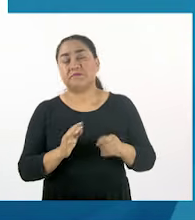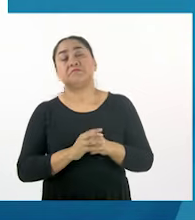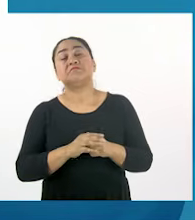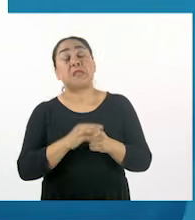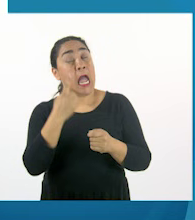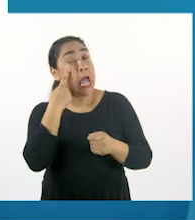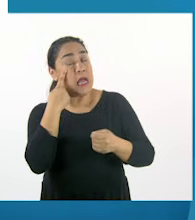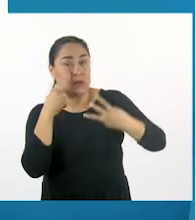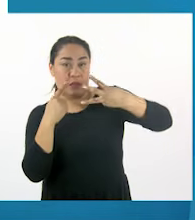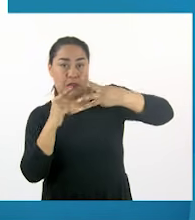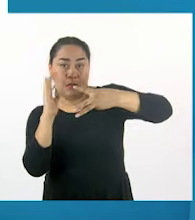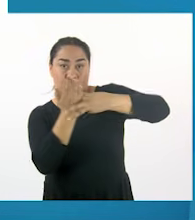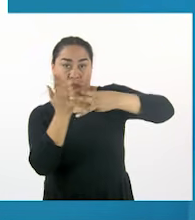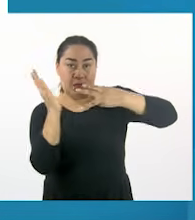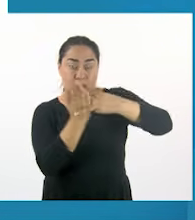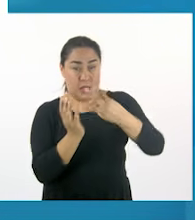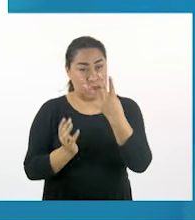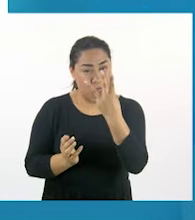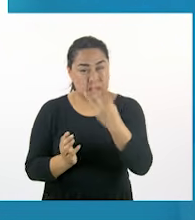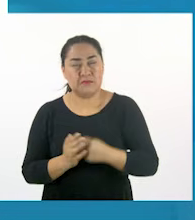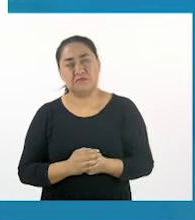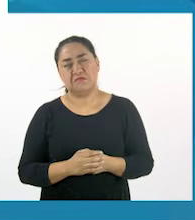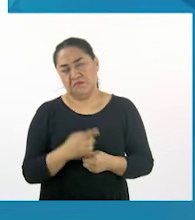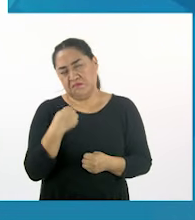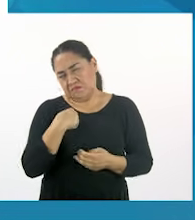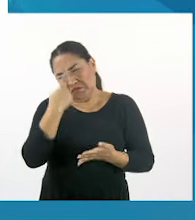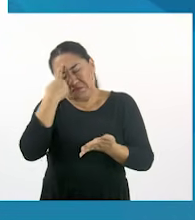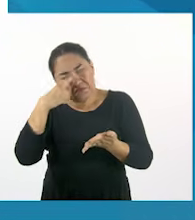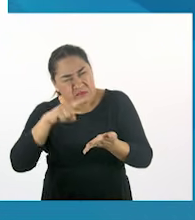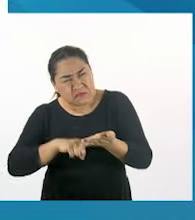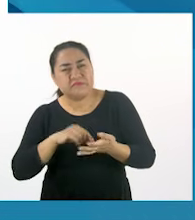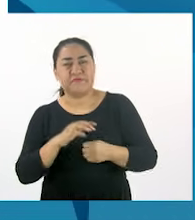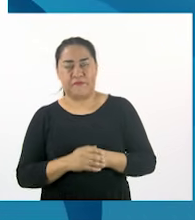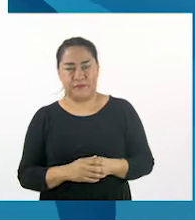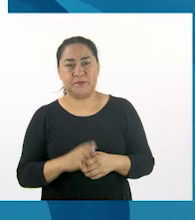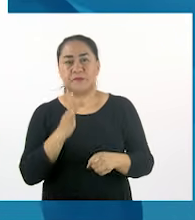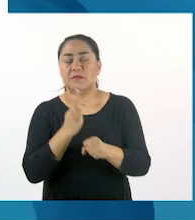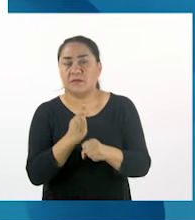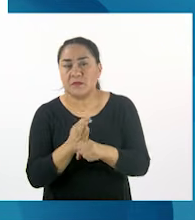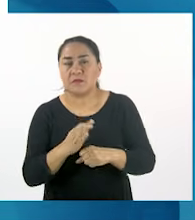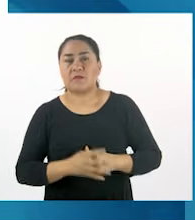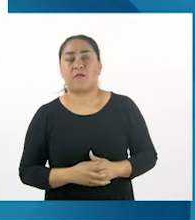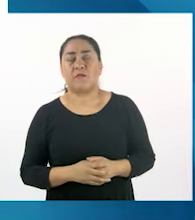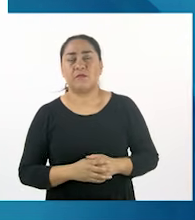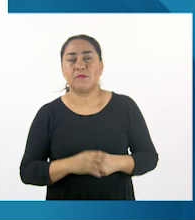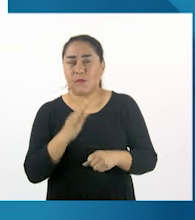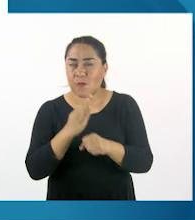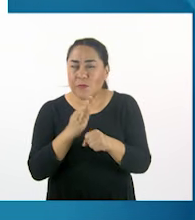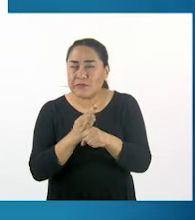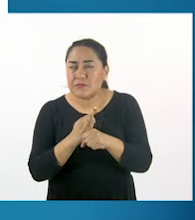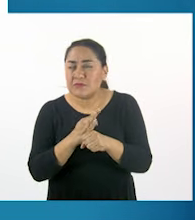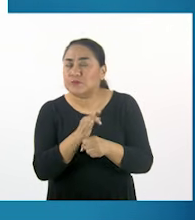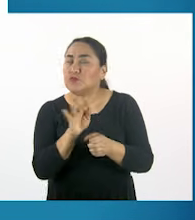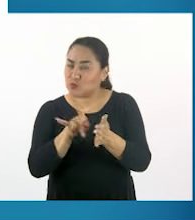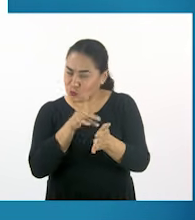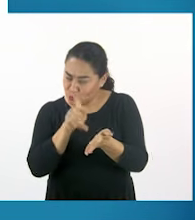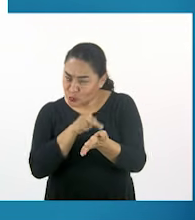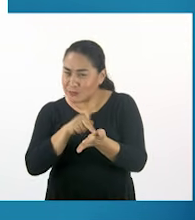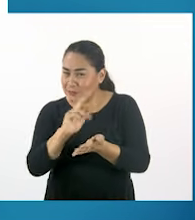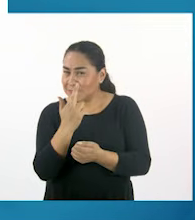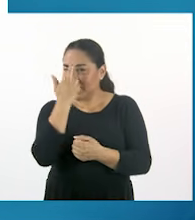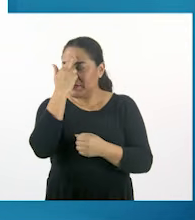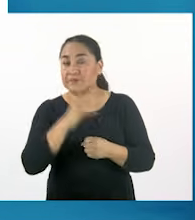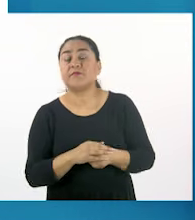grupos. Yo creo que si te acuerdas, sin embargo, vamos a recordarlo contigo. Lo